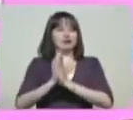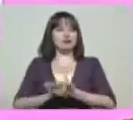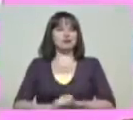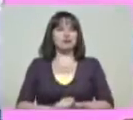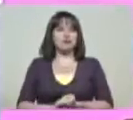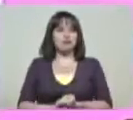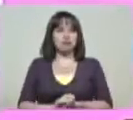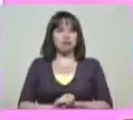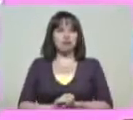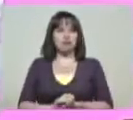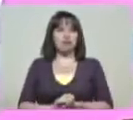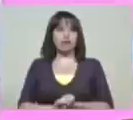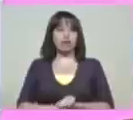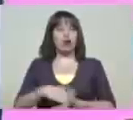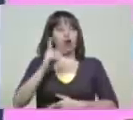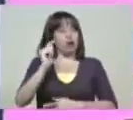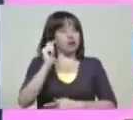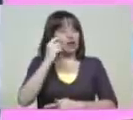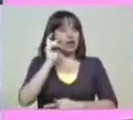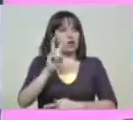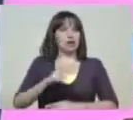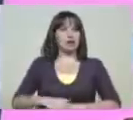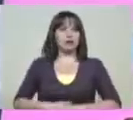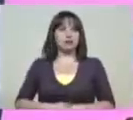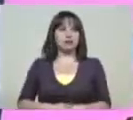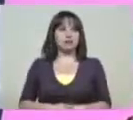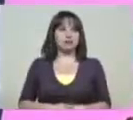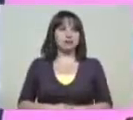No es un favor, vale, una tarea.